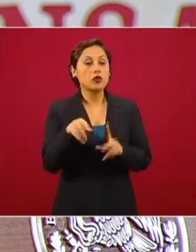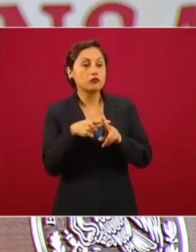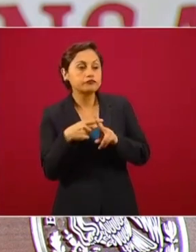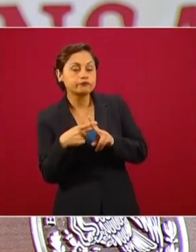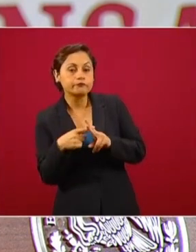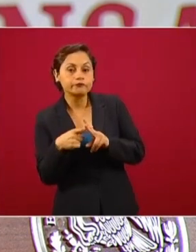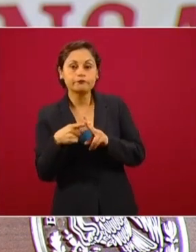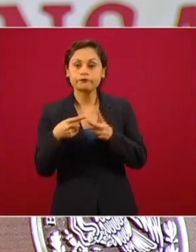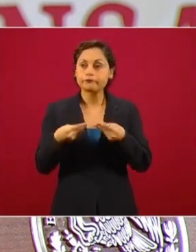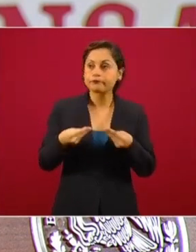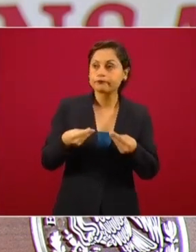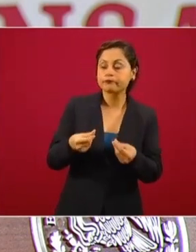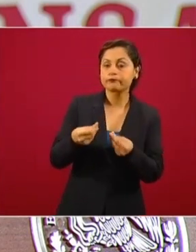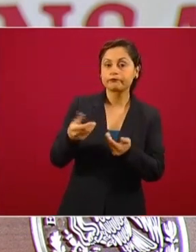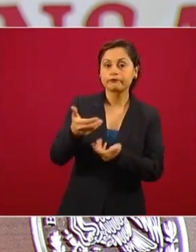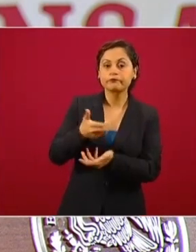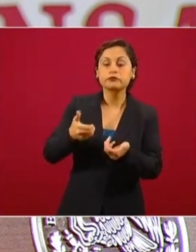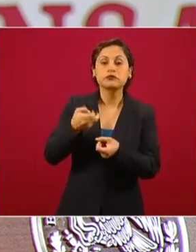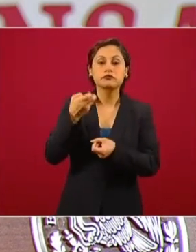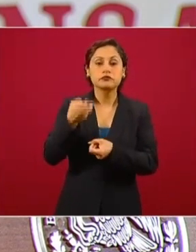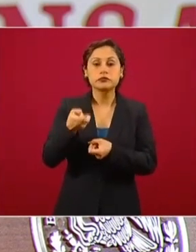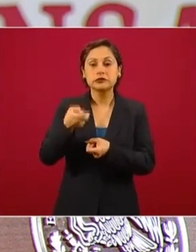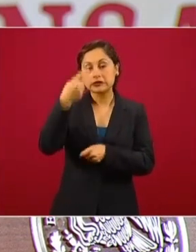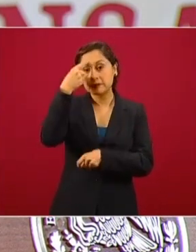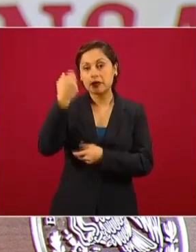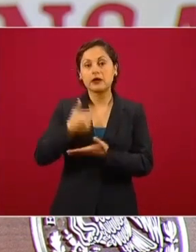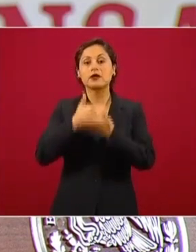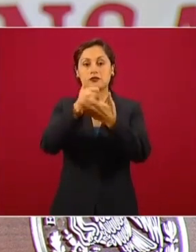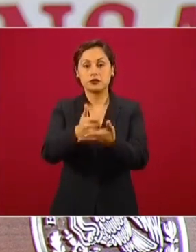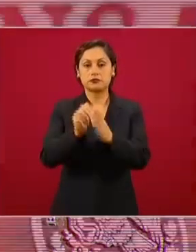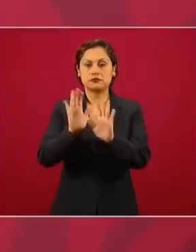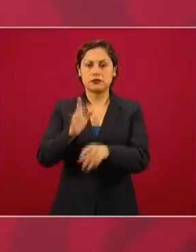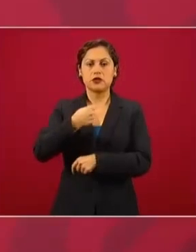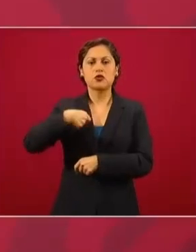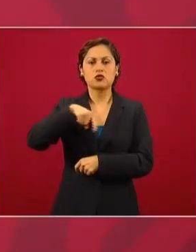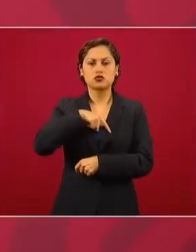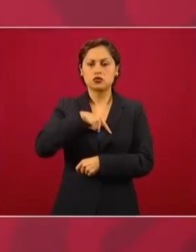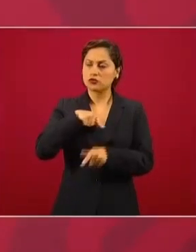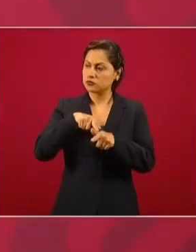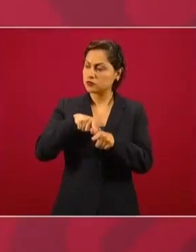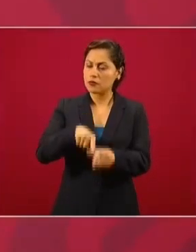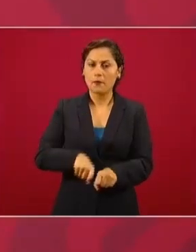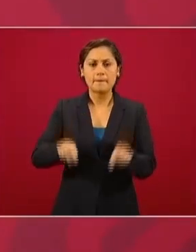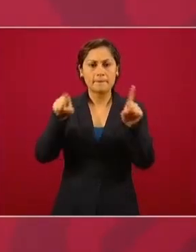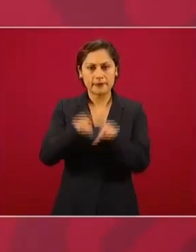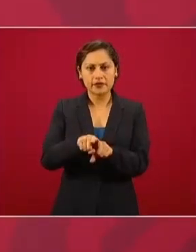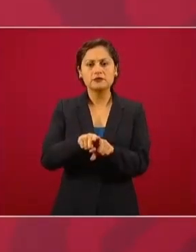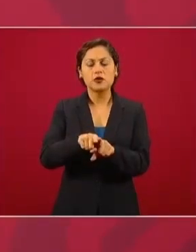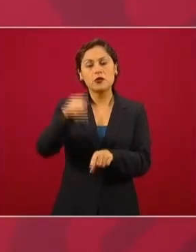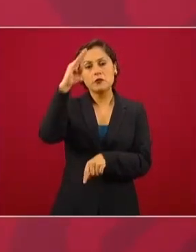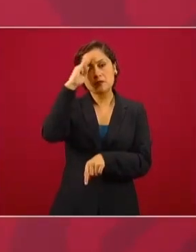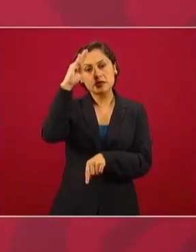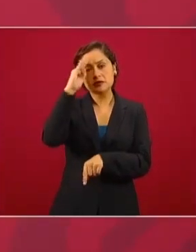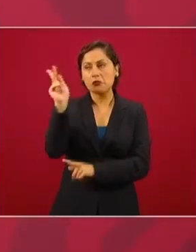Nosotros seguimos sosteniendo que no va aumentar la deuda en